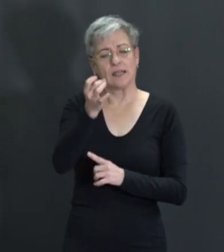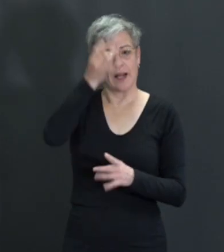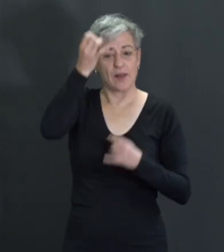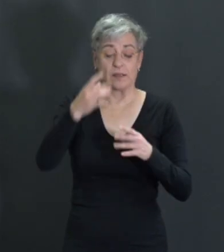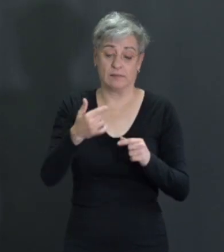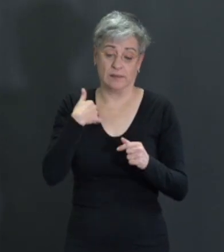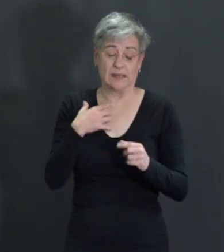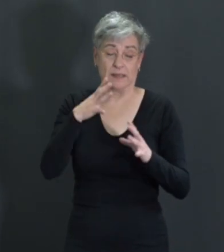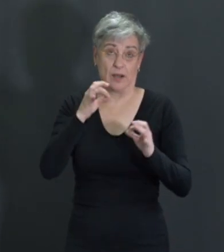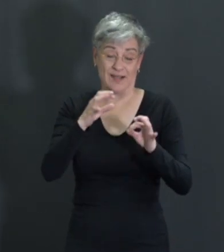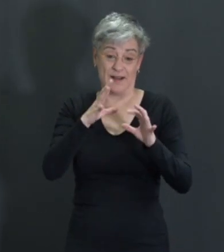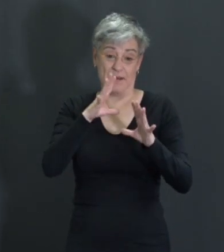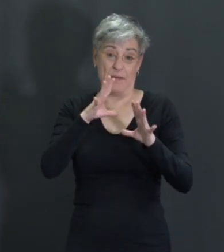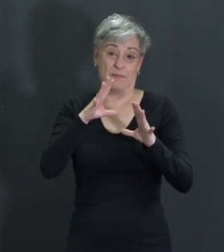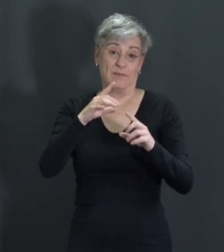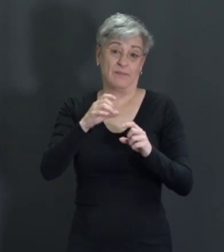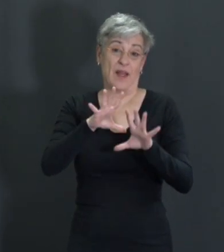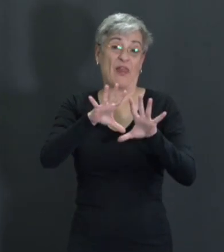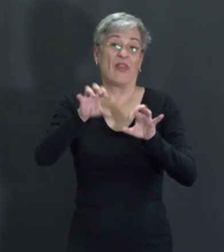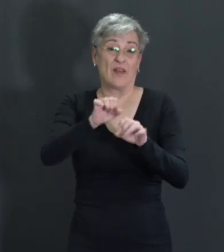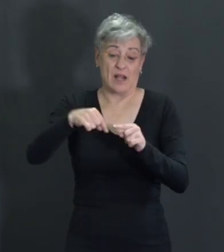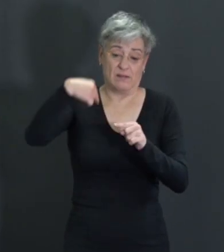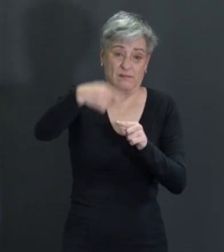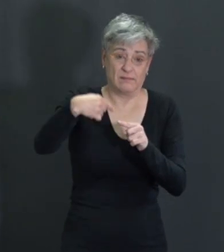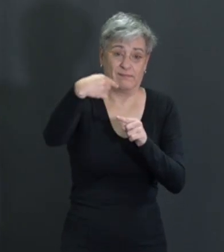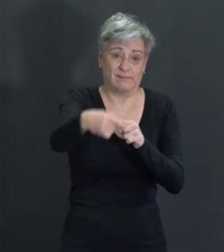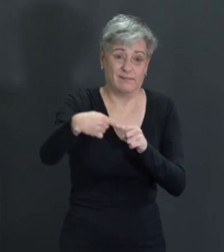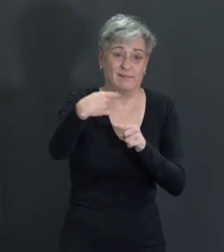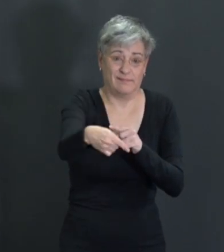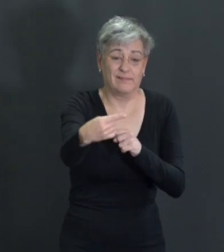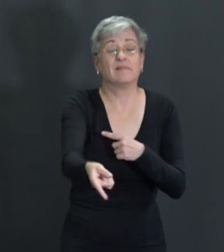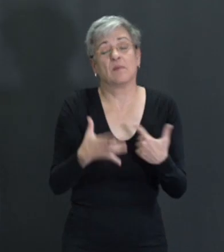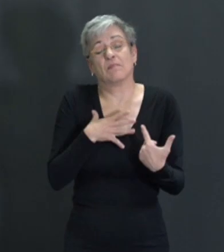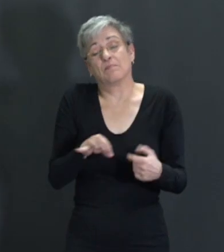próximas décadas, yo espero décadas, no años, pues puedan